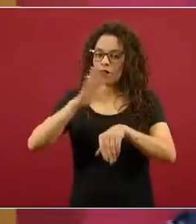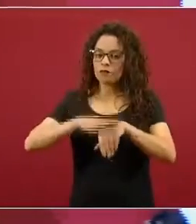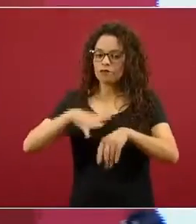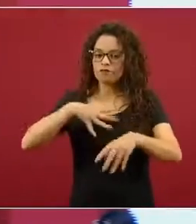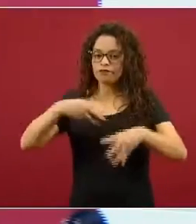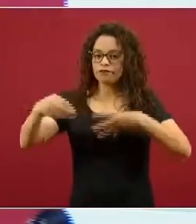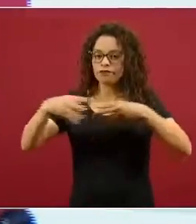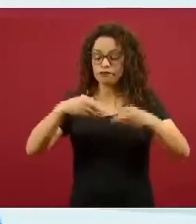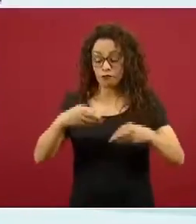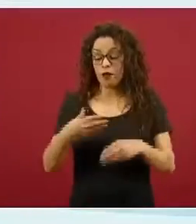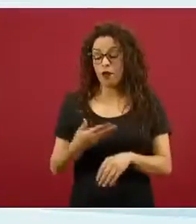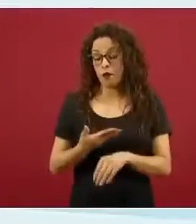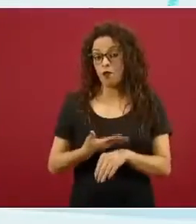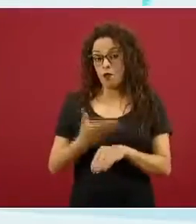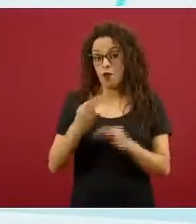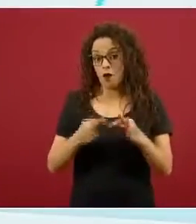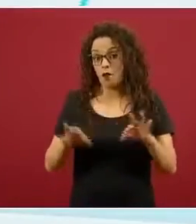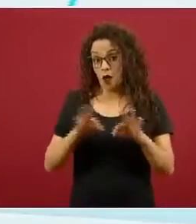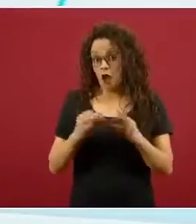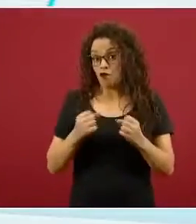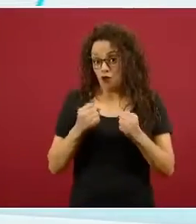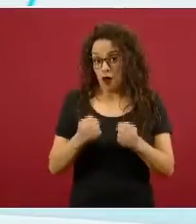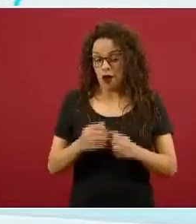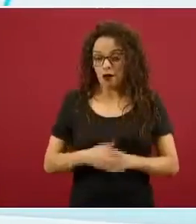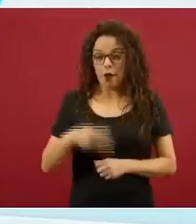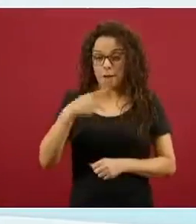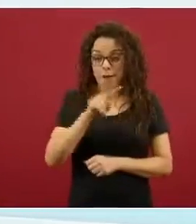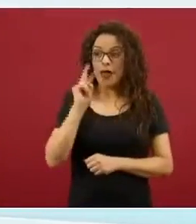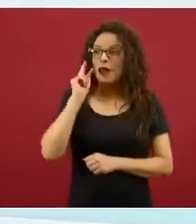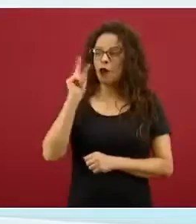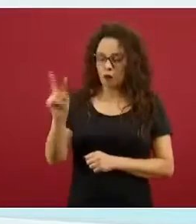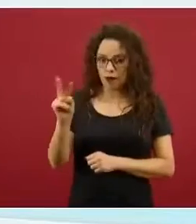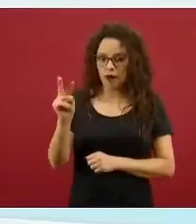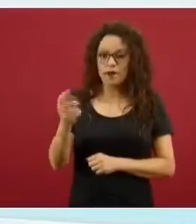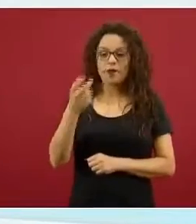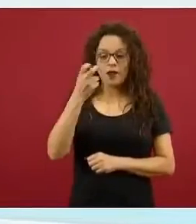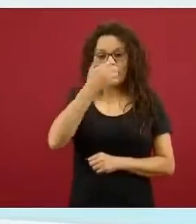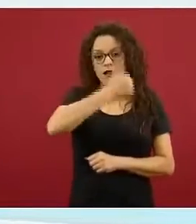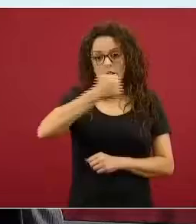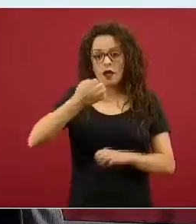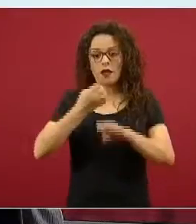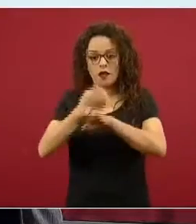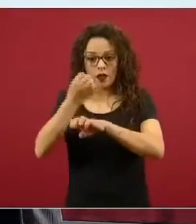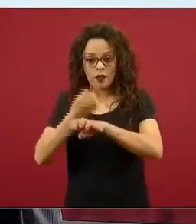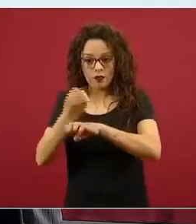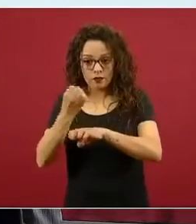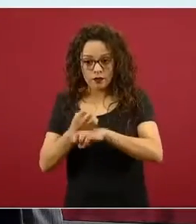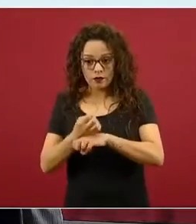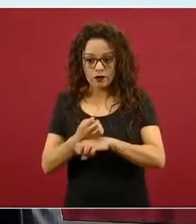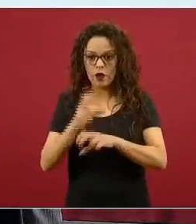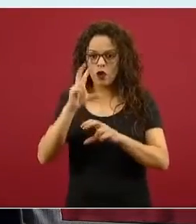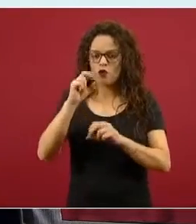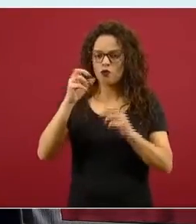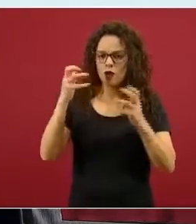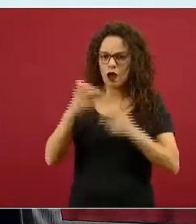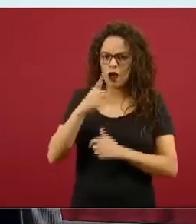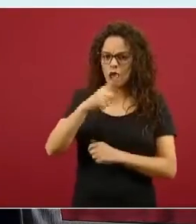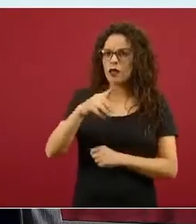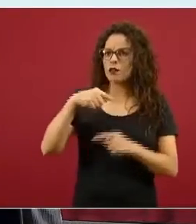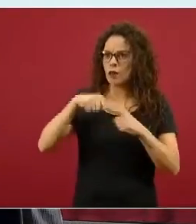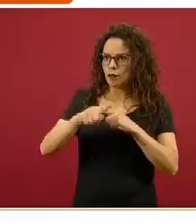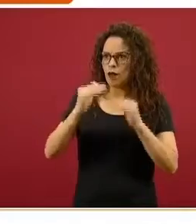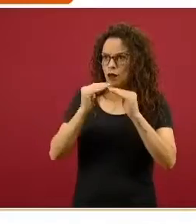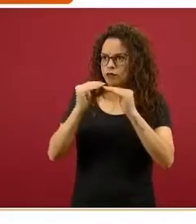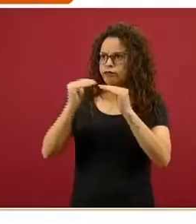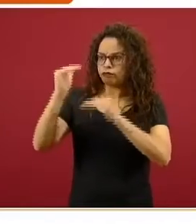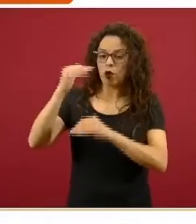manera importante, pero también vean, porque eso lo vamos a ver en cada una de las entidades, que a pesar de este incremento en los casos, todas